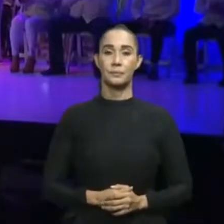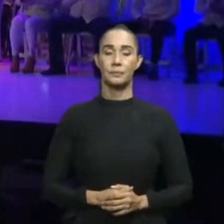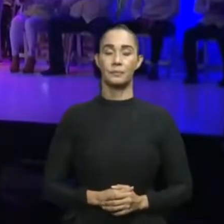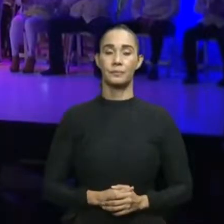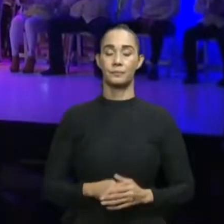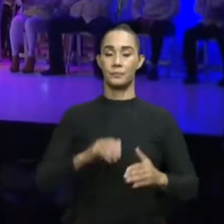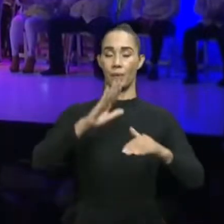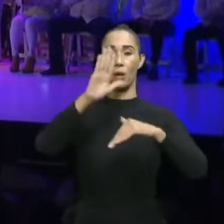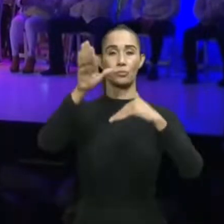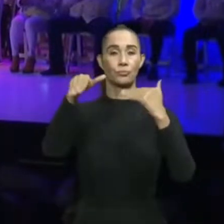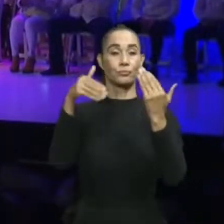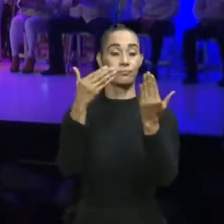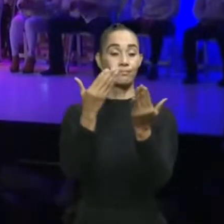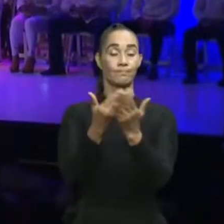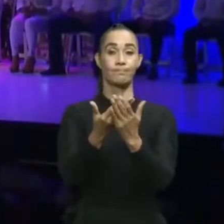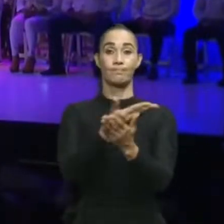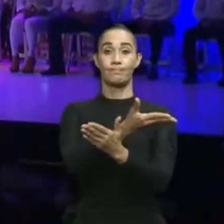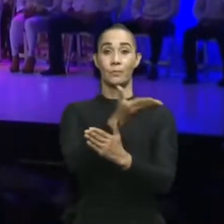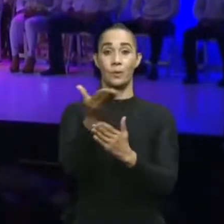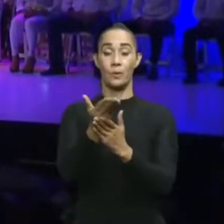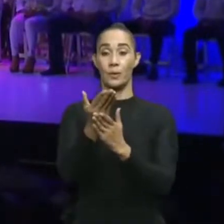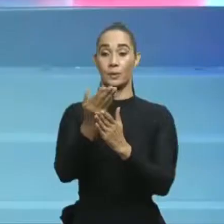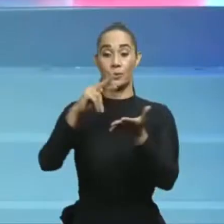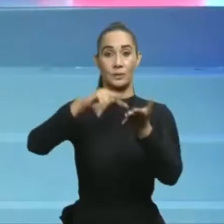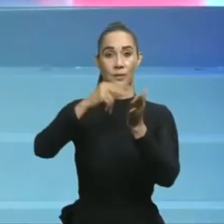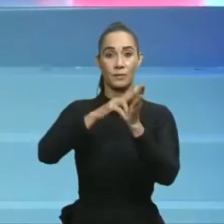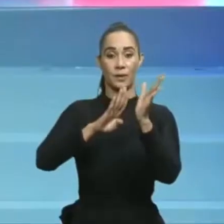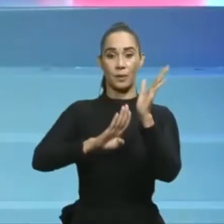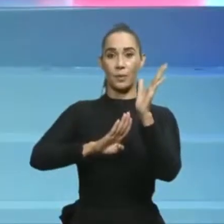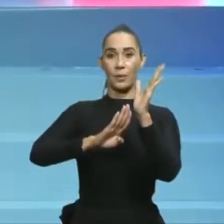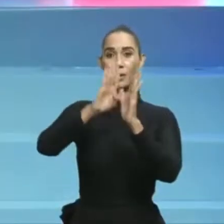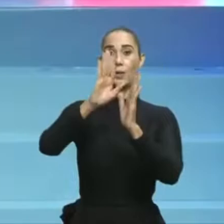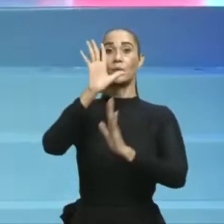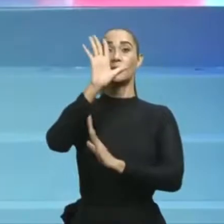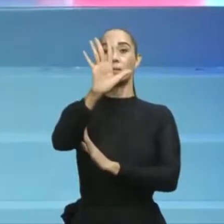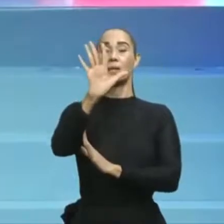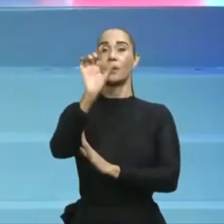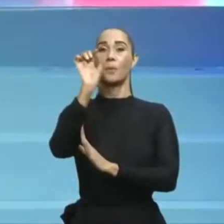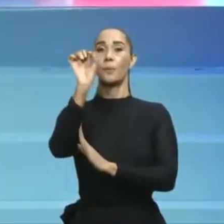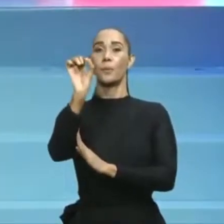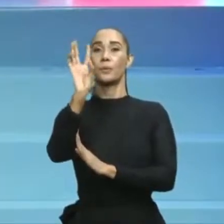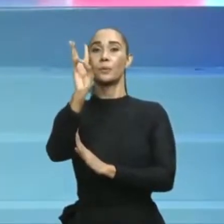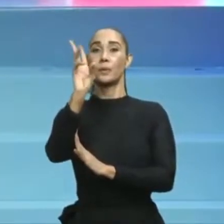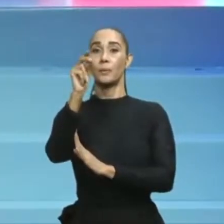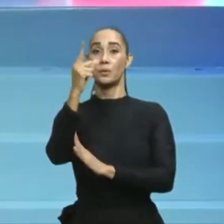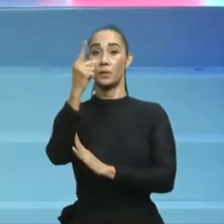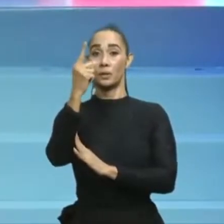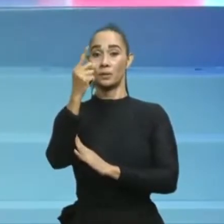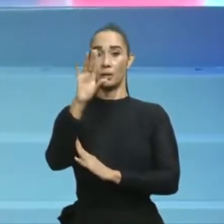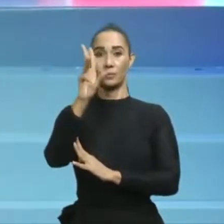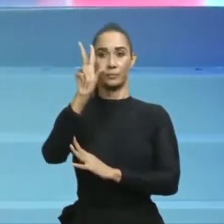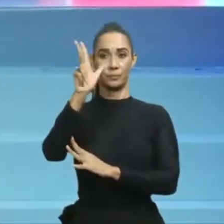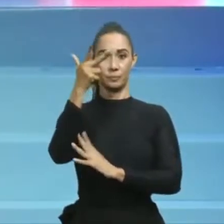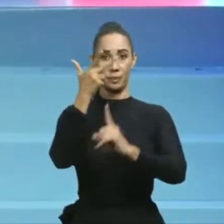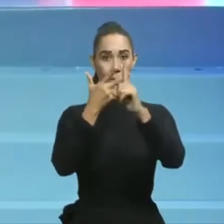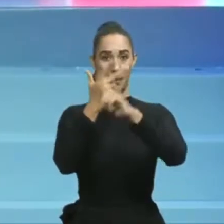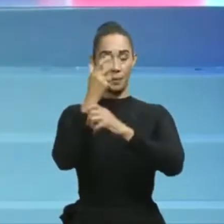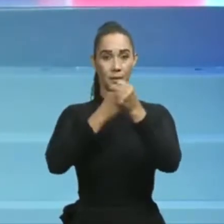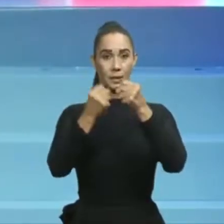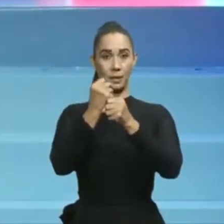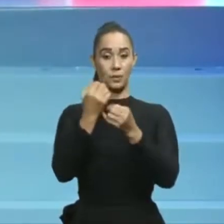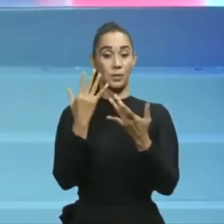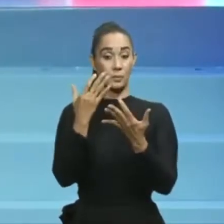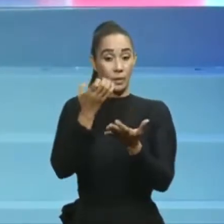todo esto hace que hayamos crecido un 5.6 por ciento en el primer trimestre del año y se espera que la economía dominicana